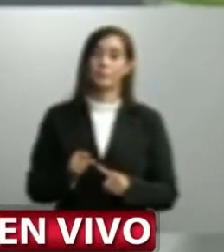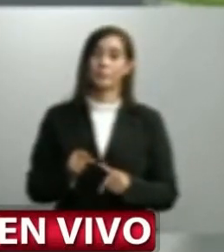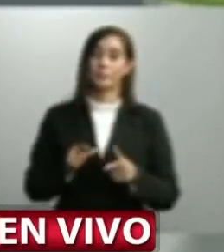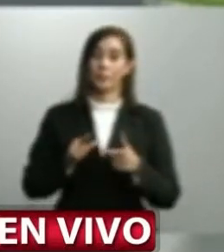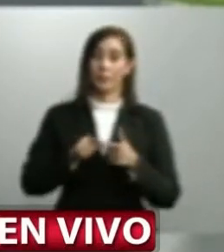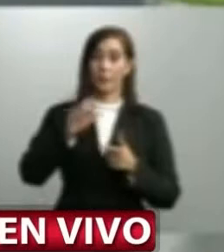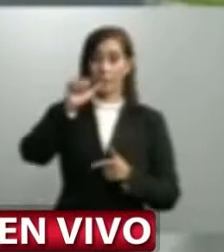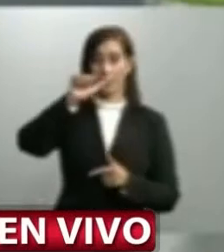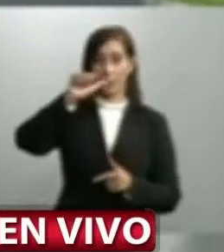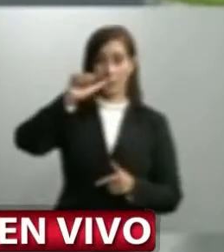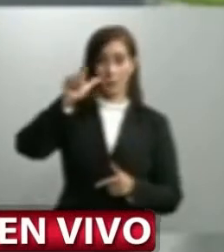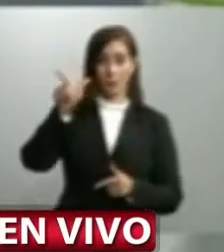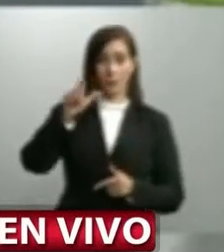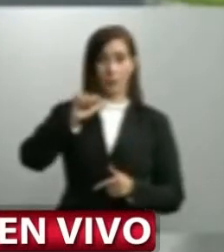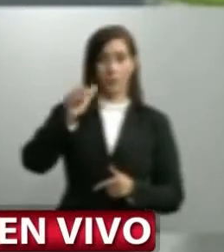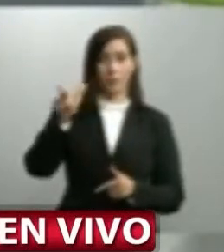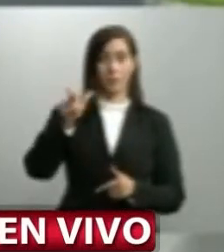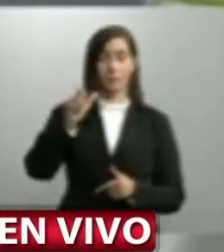Alcarrizo